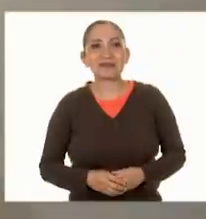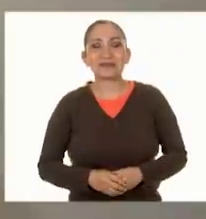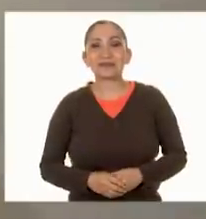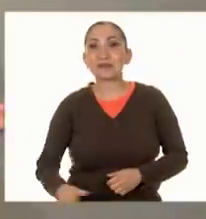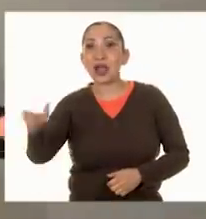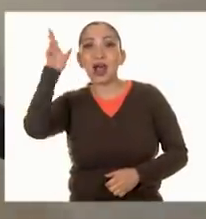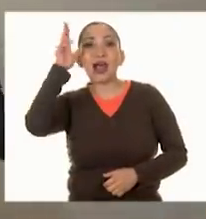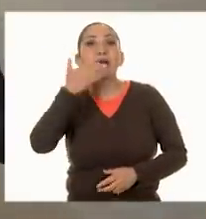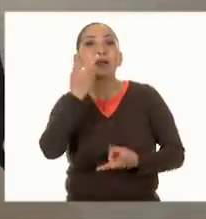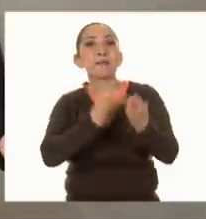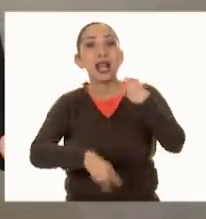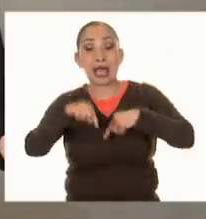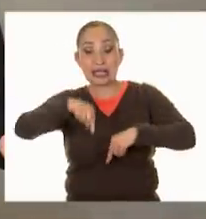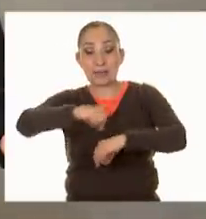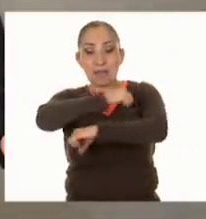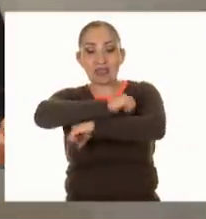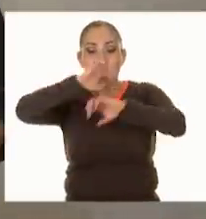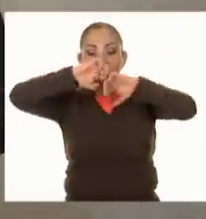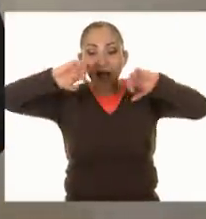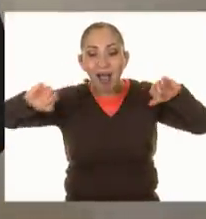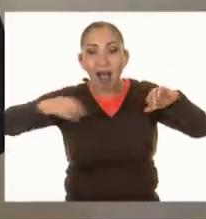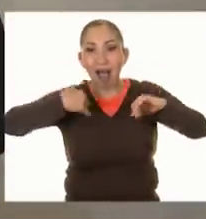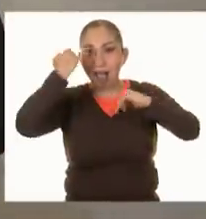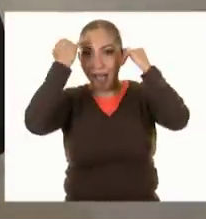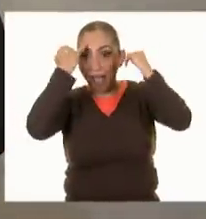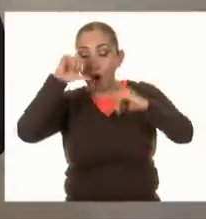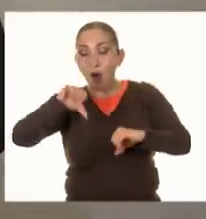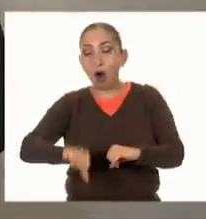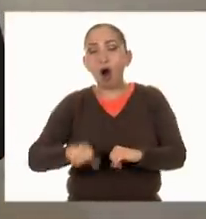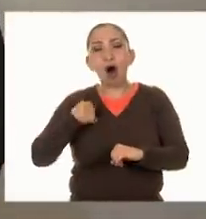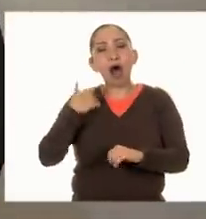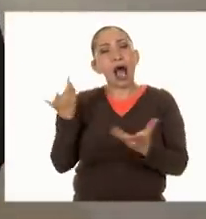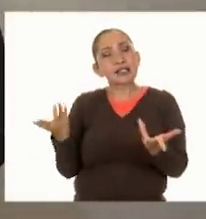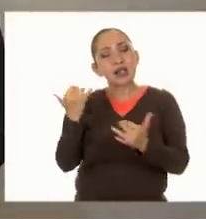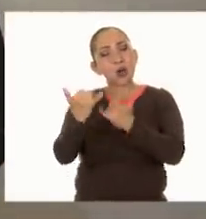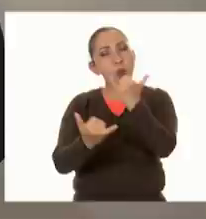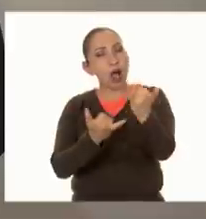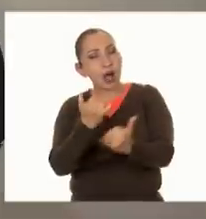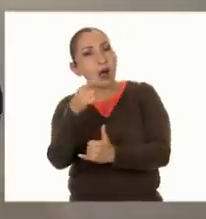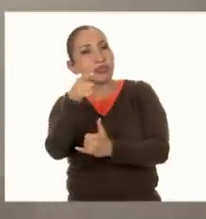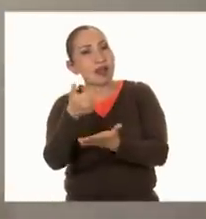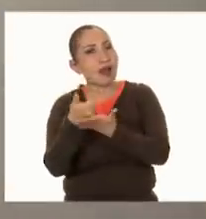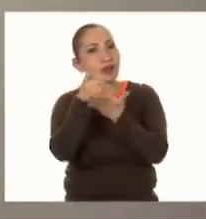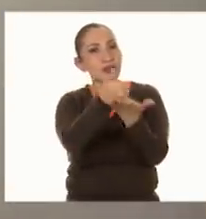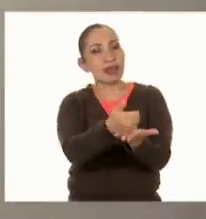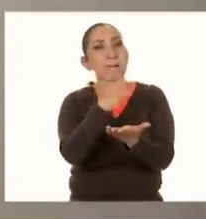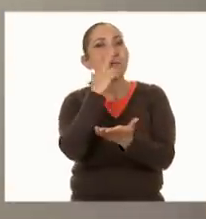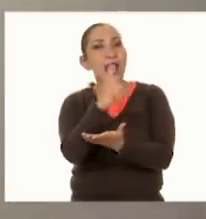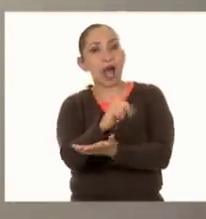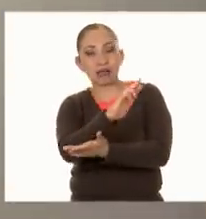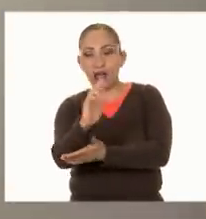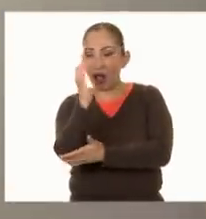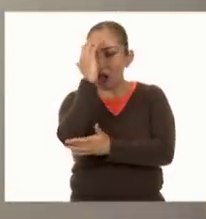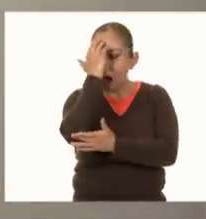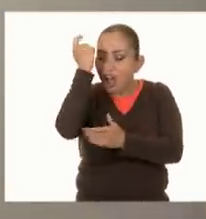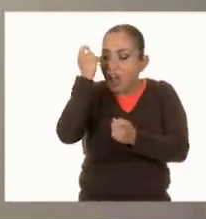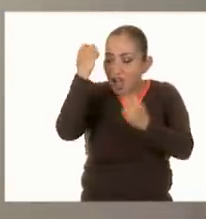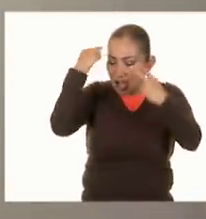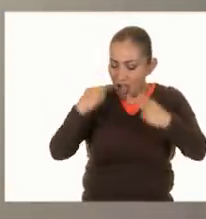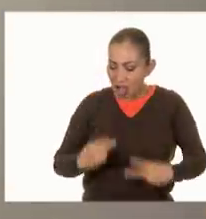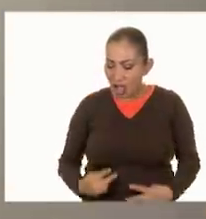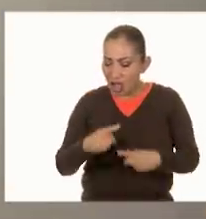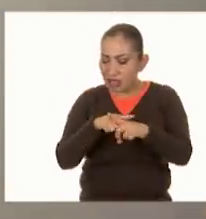Hola, bienvenido a tu Ventana Creativa del día de hoy. Hoy vamos a hacer un juego que te va a ayudar a mejorar el reconocimiento de